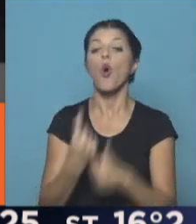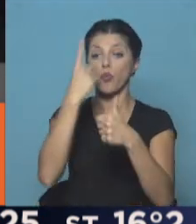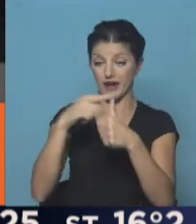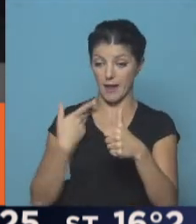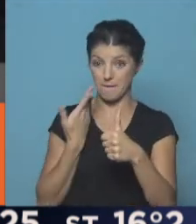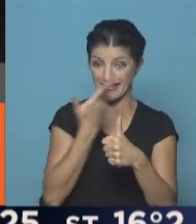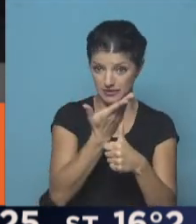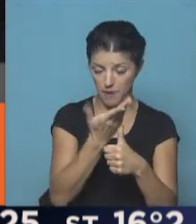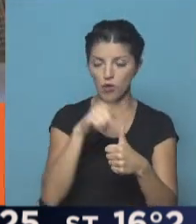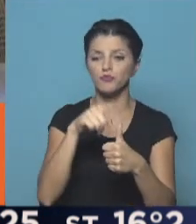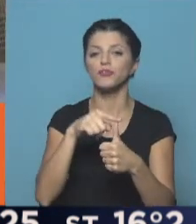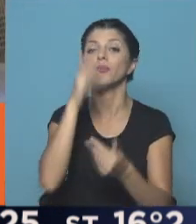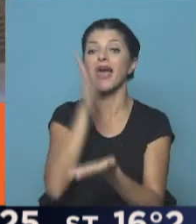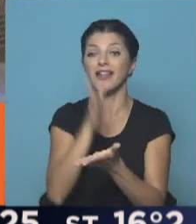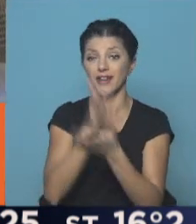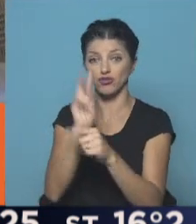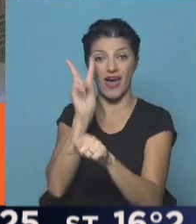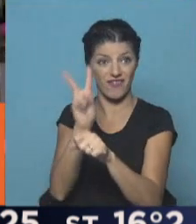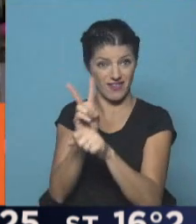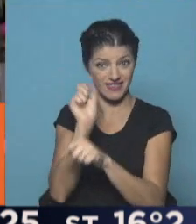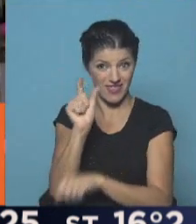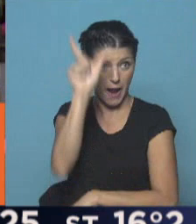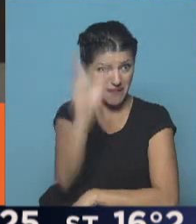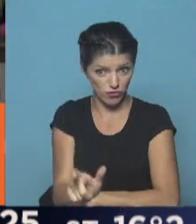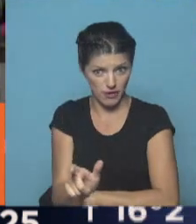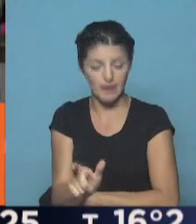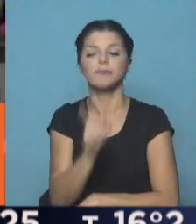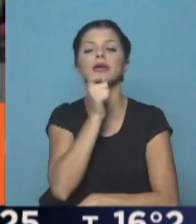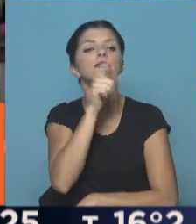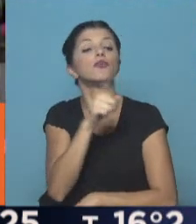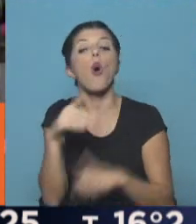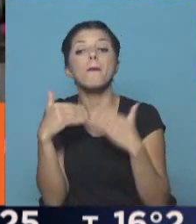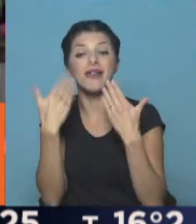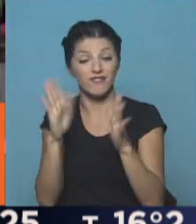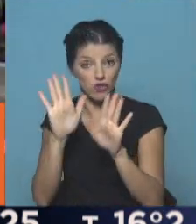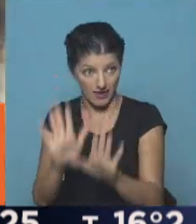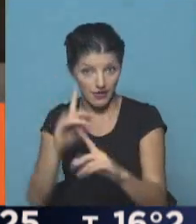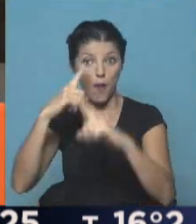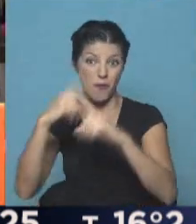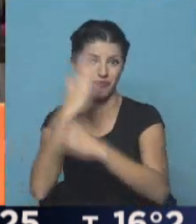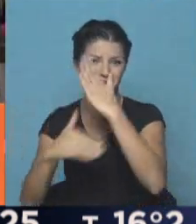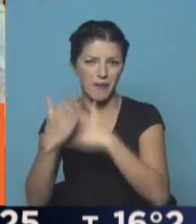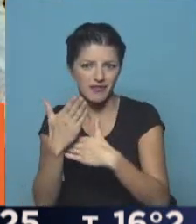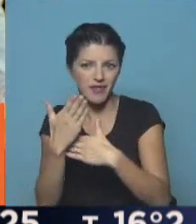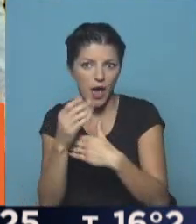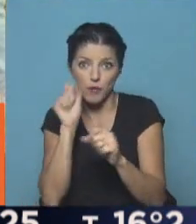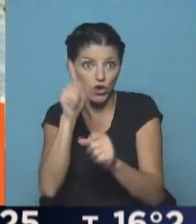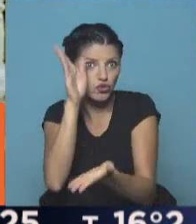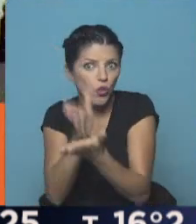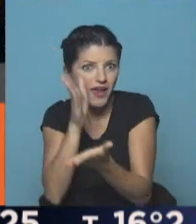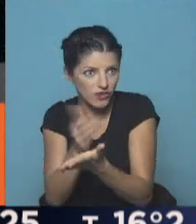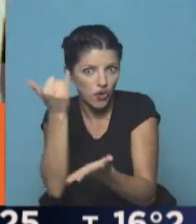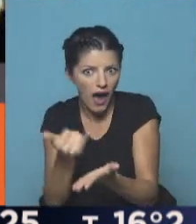presentaciones tiene que ver con el derecho de defensa de las personas. Cuando vos tenés un beneficio de estas características, es porque tenés un derecho que te